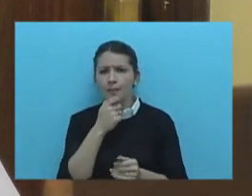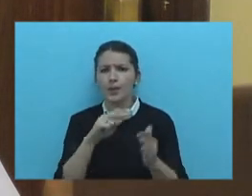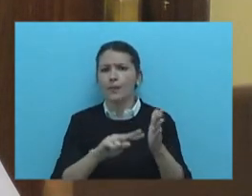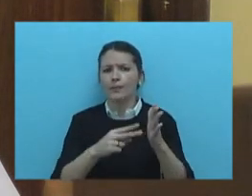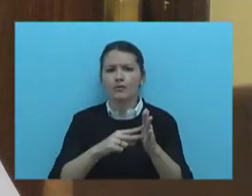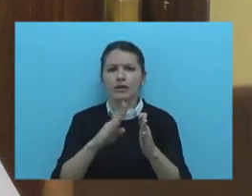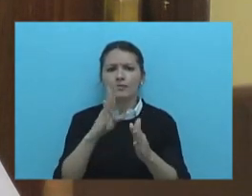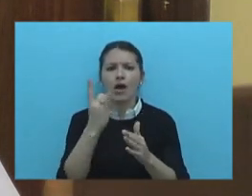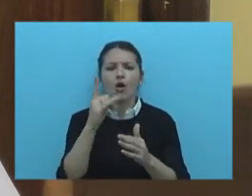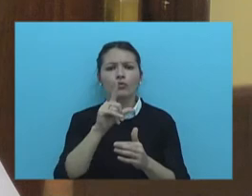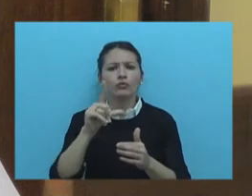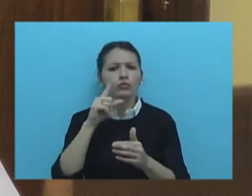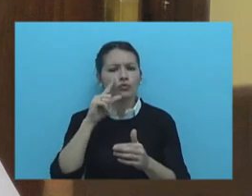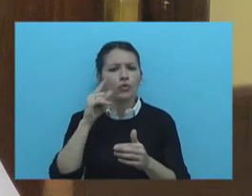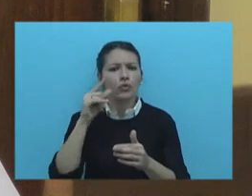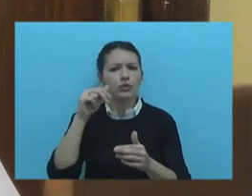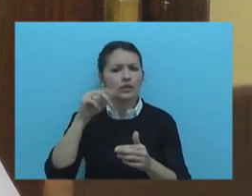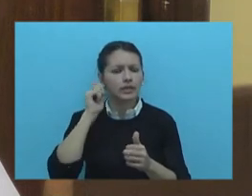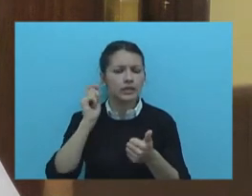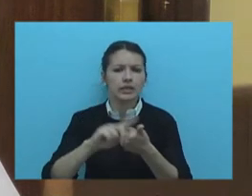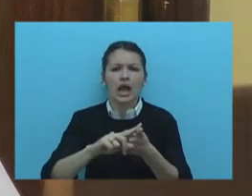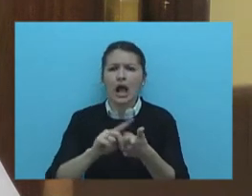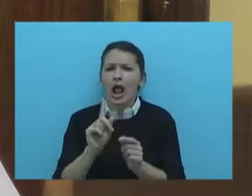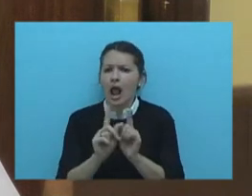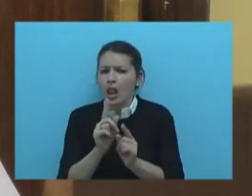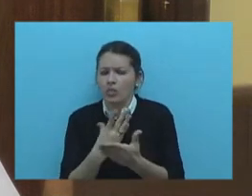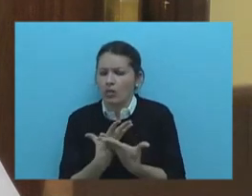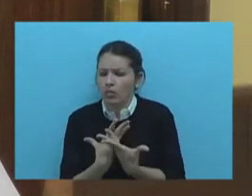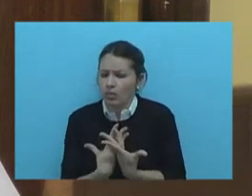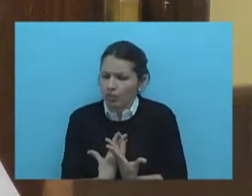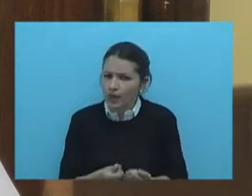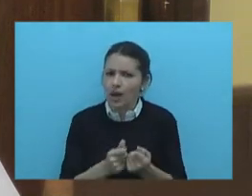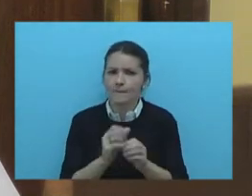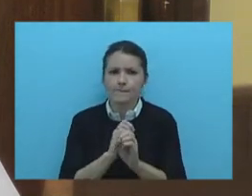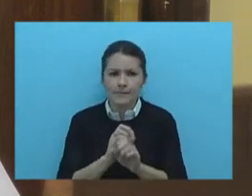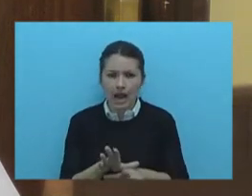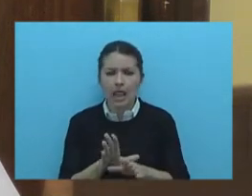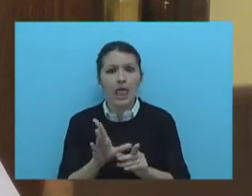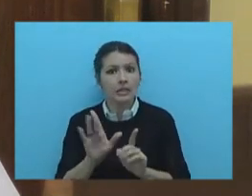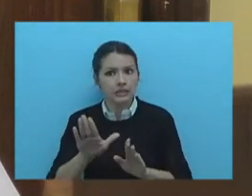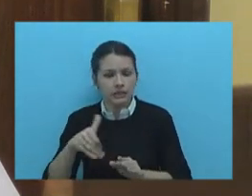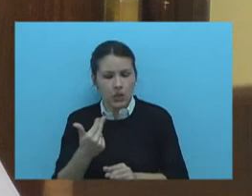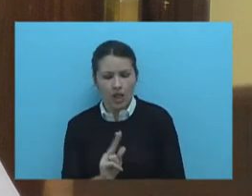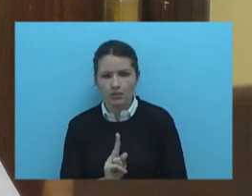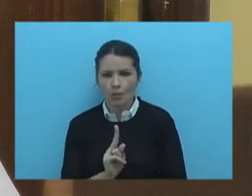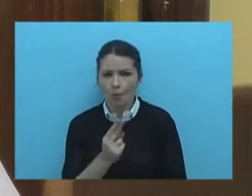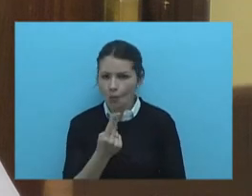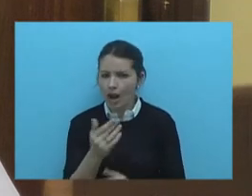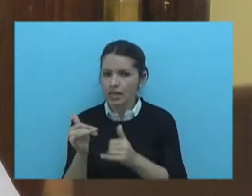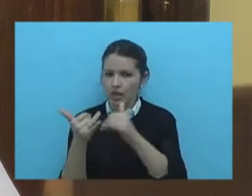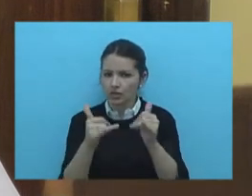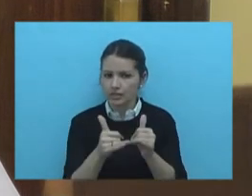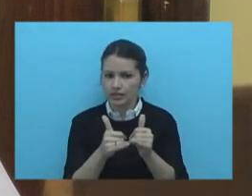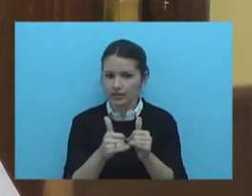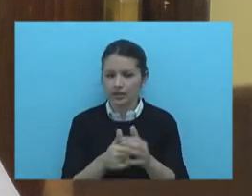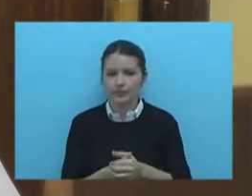la depresión que puede llegar a causar estar solo y muchos más factores. Por ejemplo, desde la década del 90